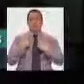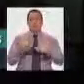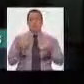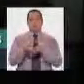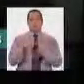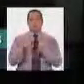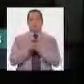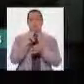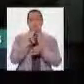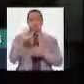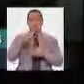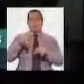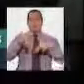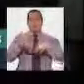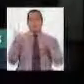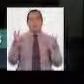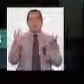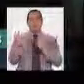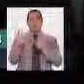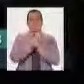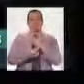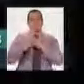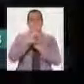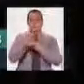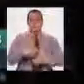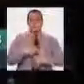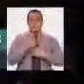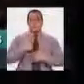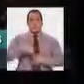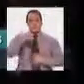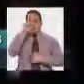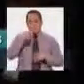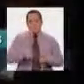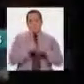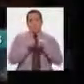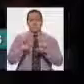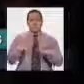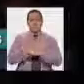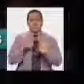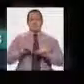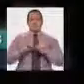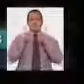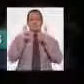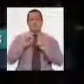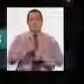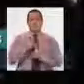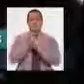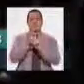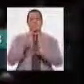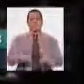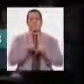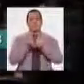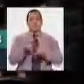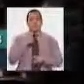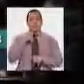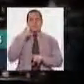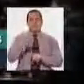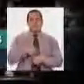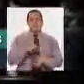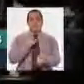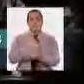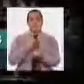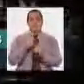Chavín de Guántara. Ha dicho que la reunión fue para defender los intereses de la nación y no se cocinaba un interés particular. También se va a denunciar